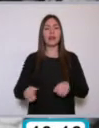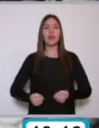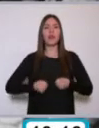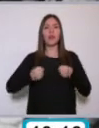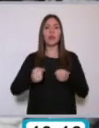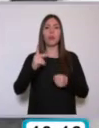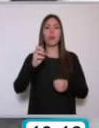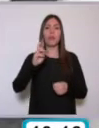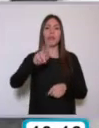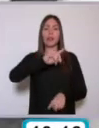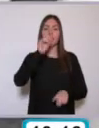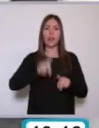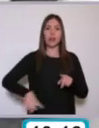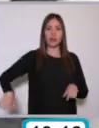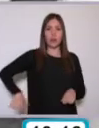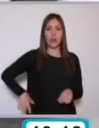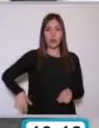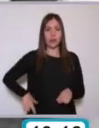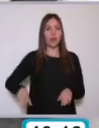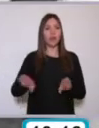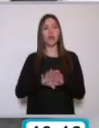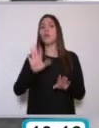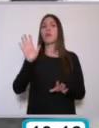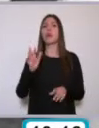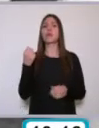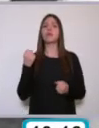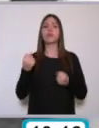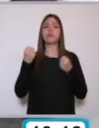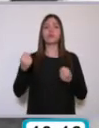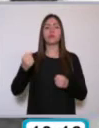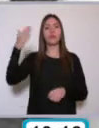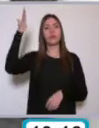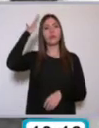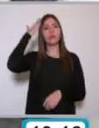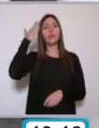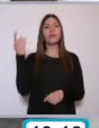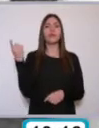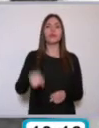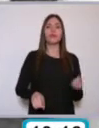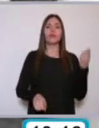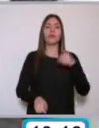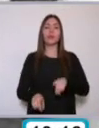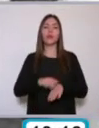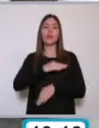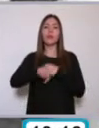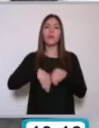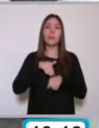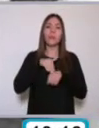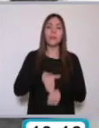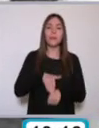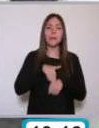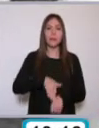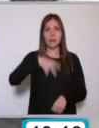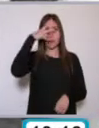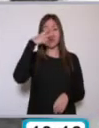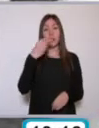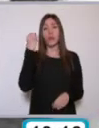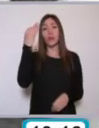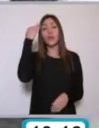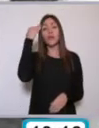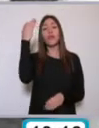gobierno que era un poder casi dictatorial, ¿no? Claro, Entonces, dictador. dar un proceso democrático a México que nos llevó